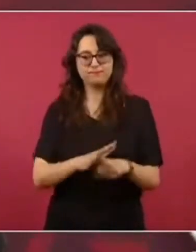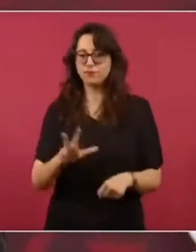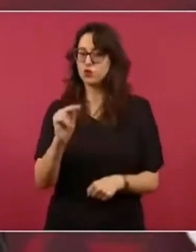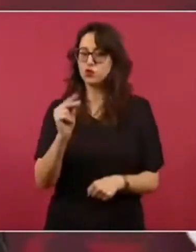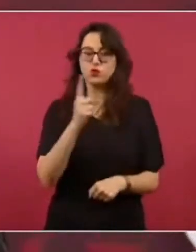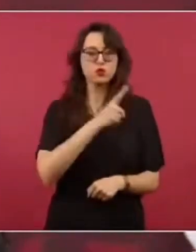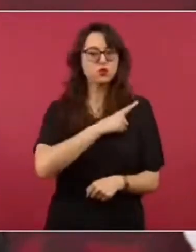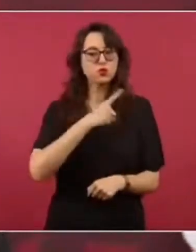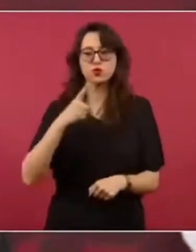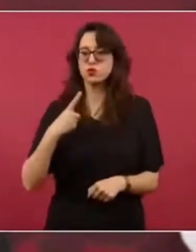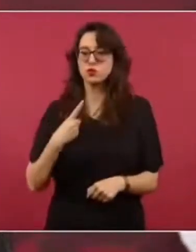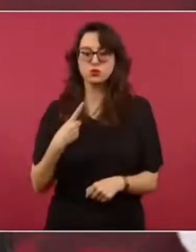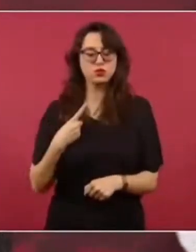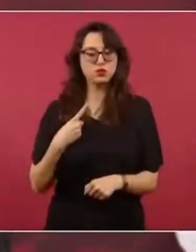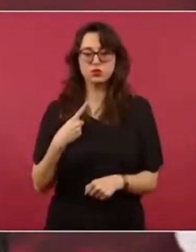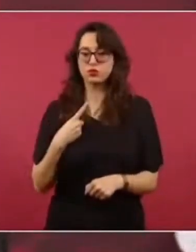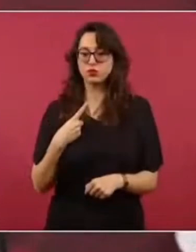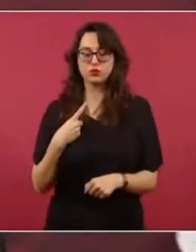Si no hay